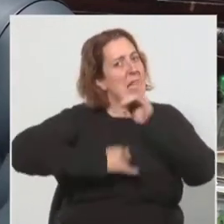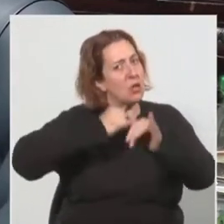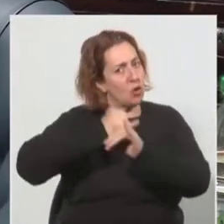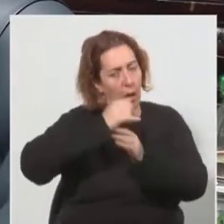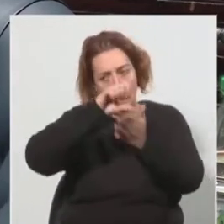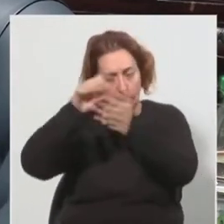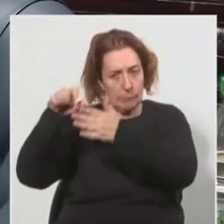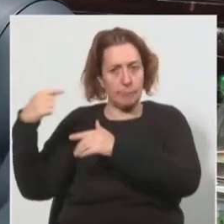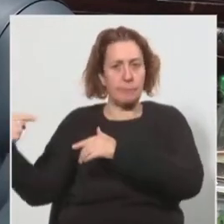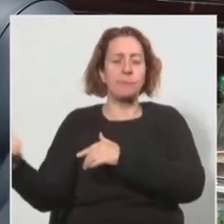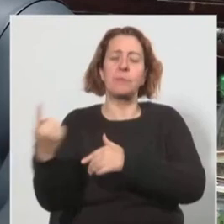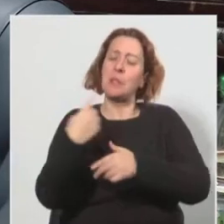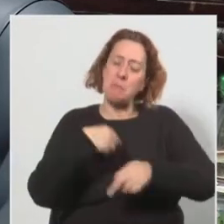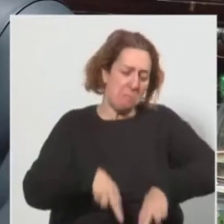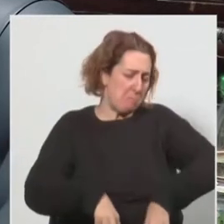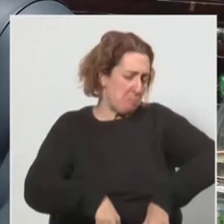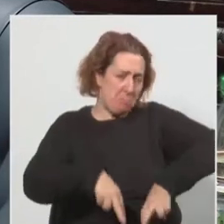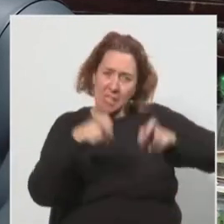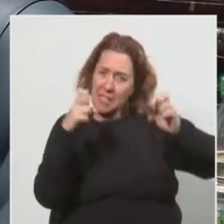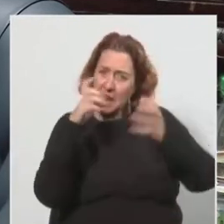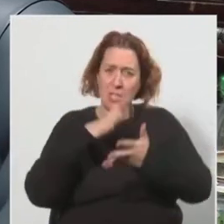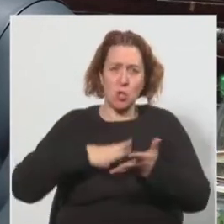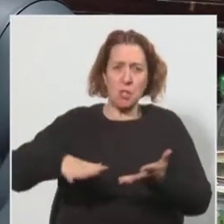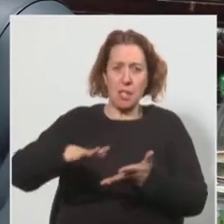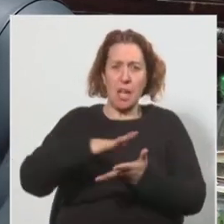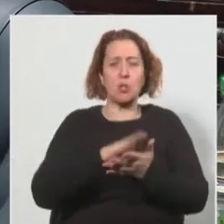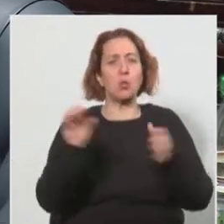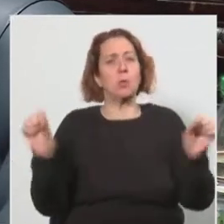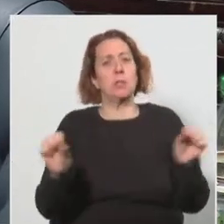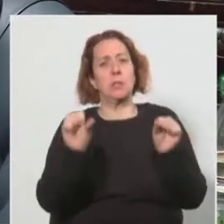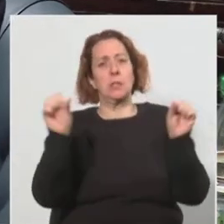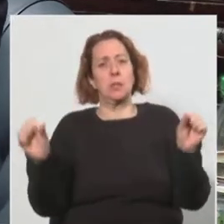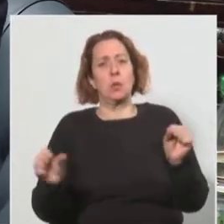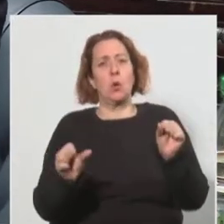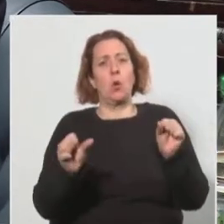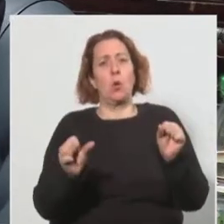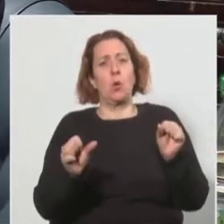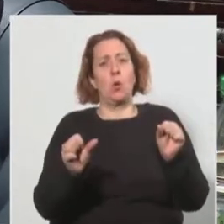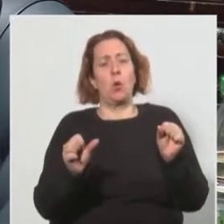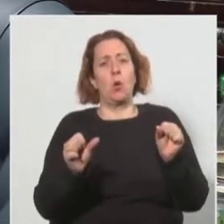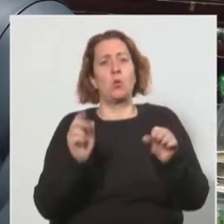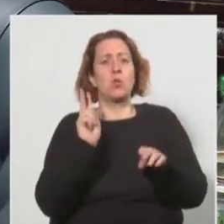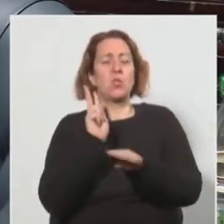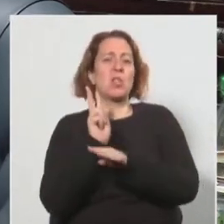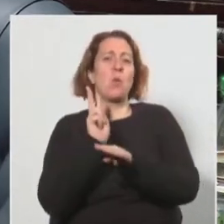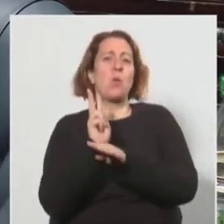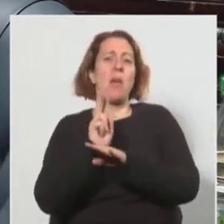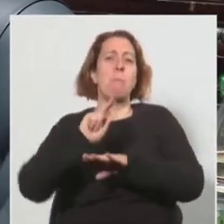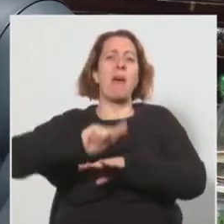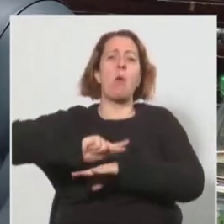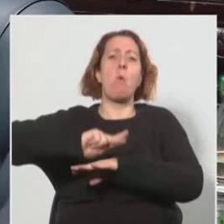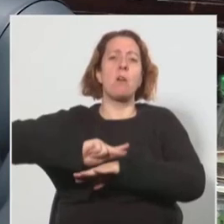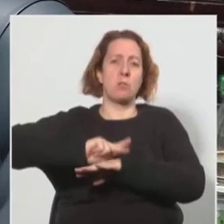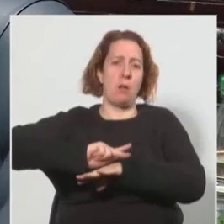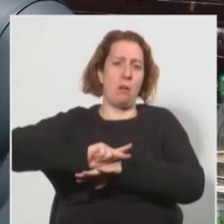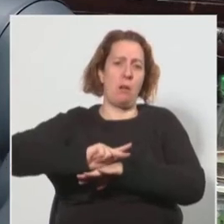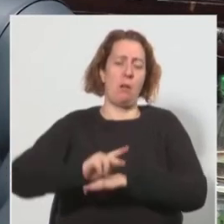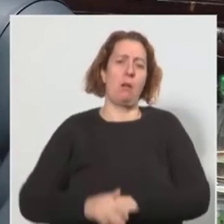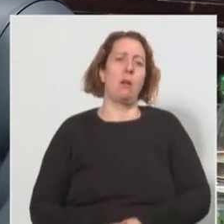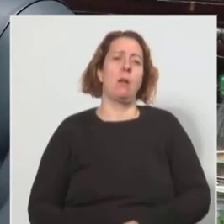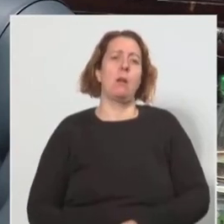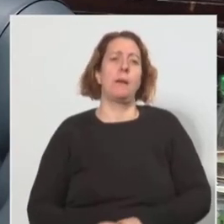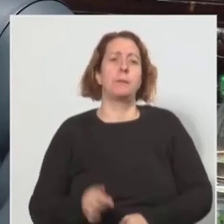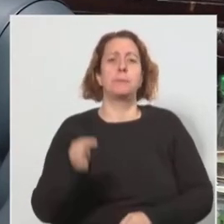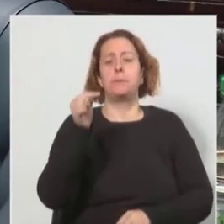una profunda investigación del caso realizada por las fuerzas de seguridad paraguayas.